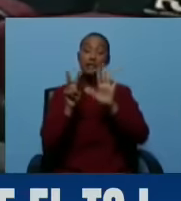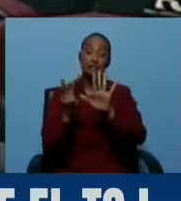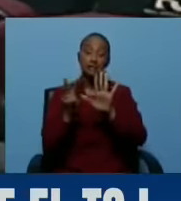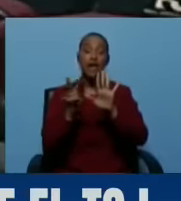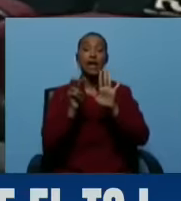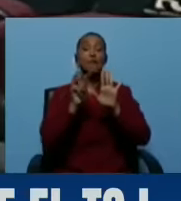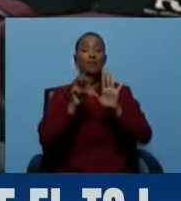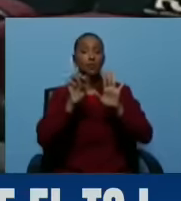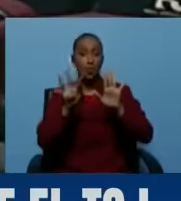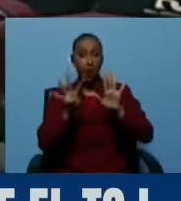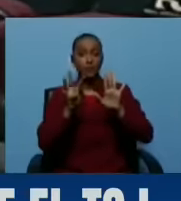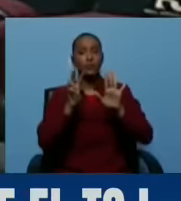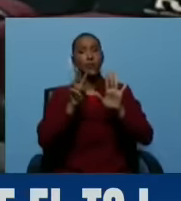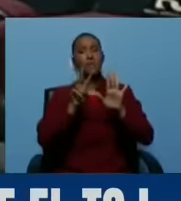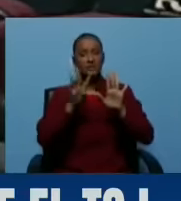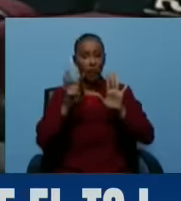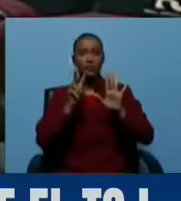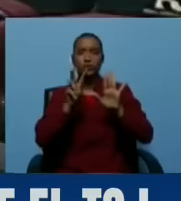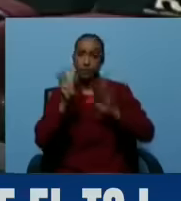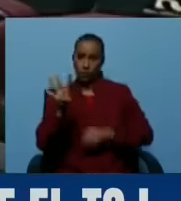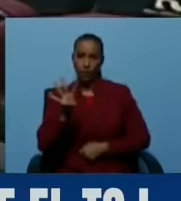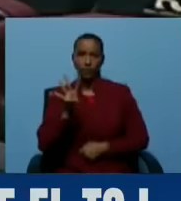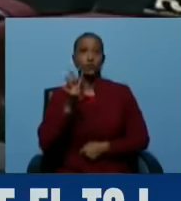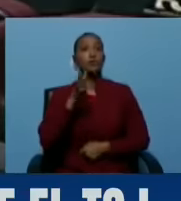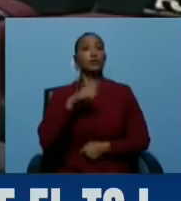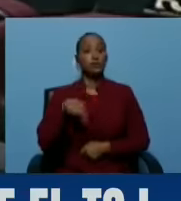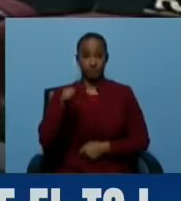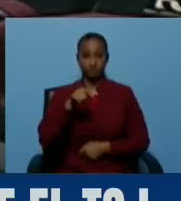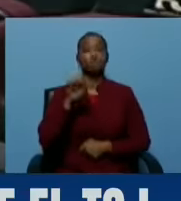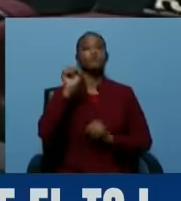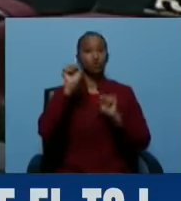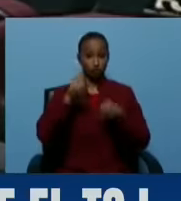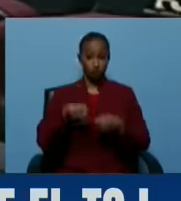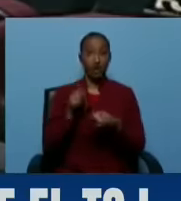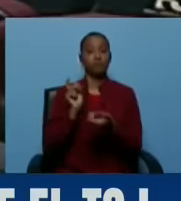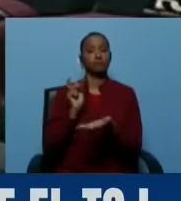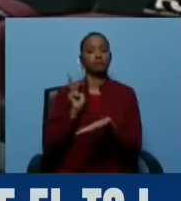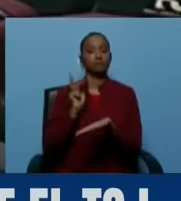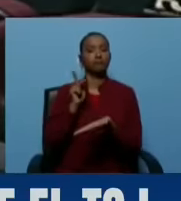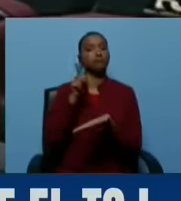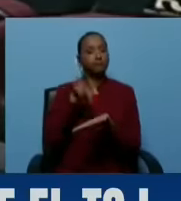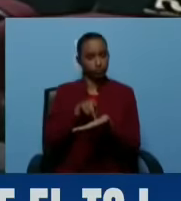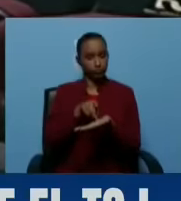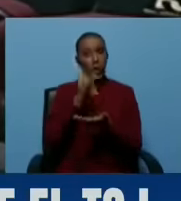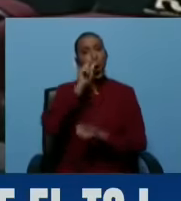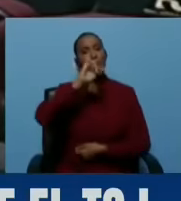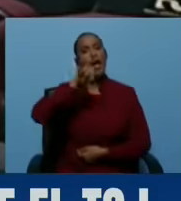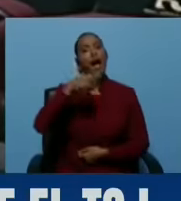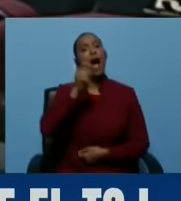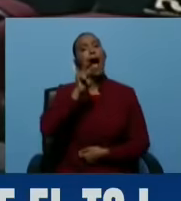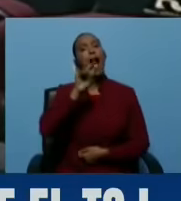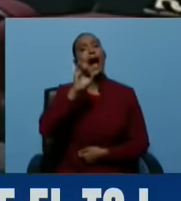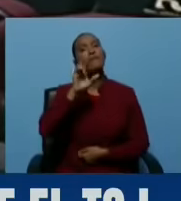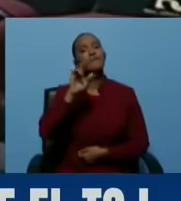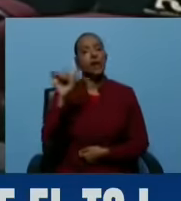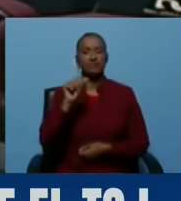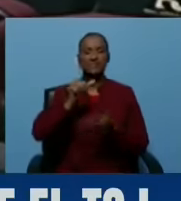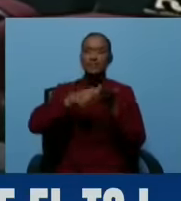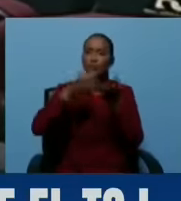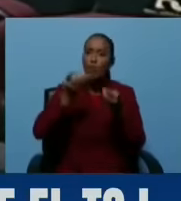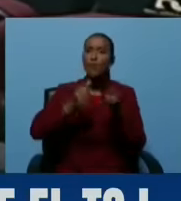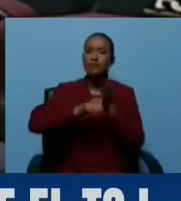AA70E-2024-34. Se deja constancia que se encuentra presente el ciudadano Javier Alejandro Bertucci Carrero, titular de la cédula de